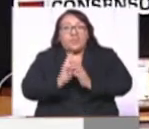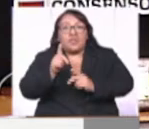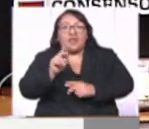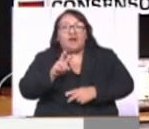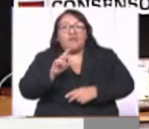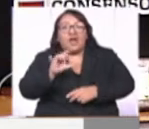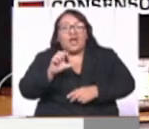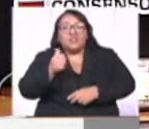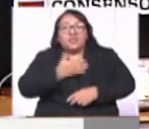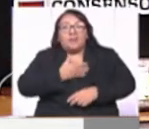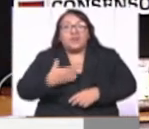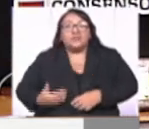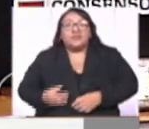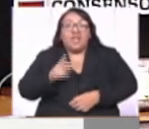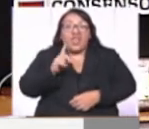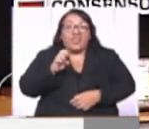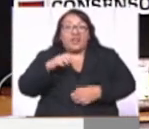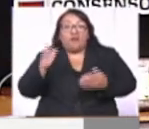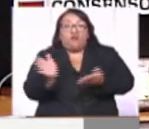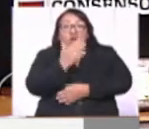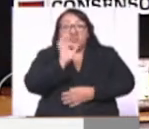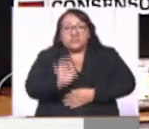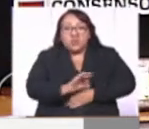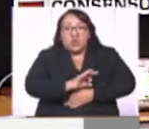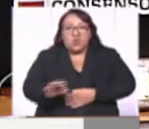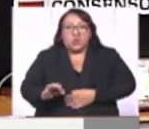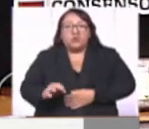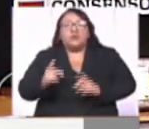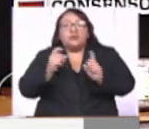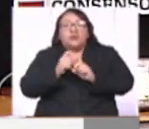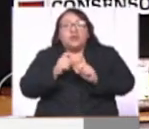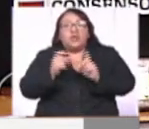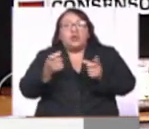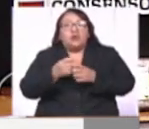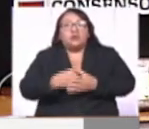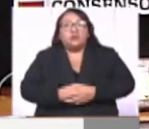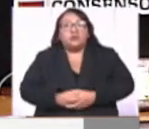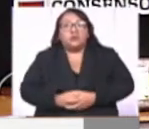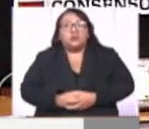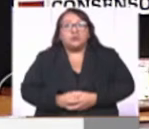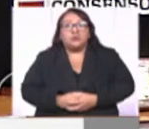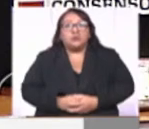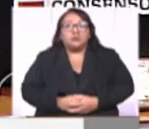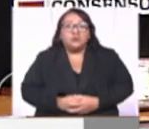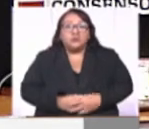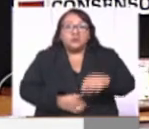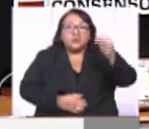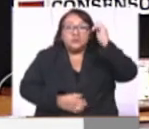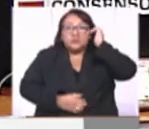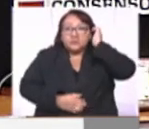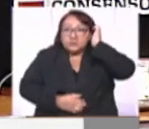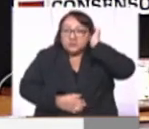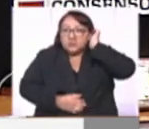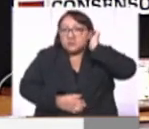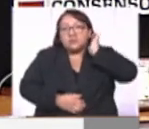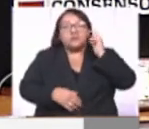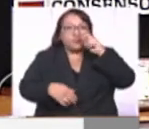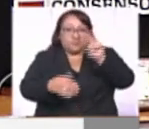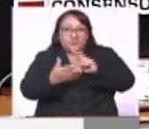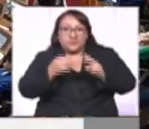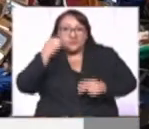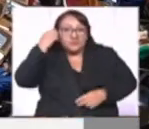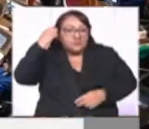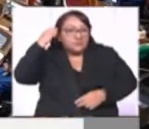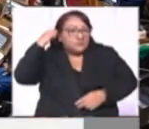Presidencia de la República. Tiene la palabra la congresista. Se va a lectura de la semilla. Se va a lectura de la semilla. Relator, de lectura de la